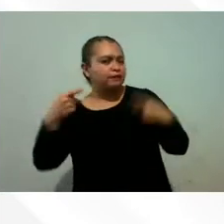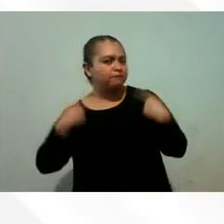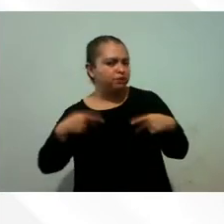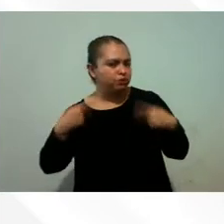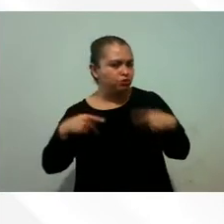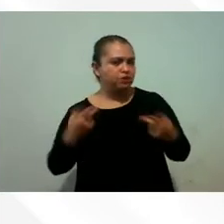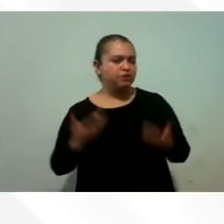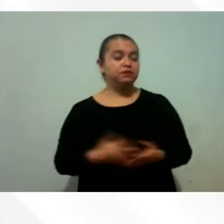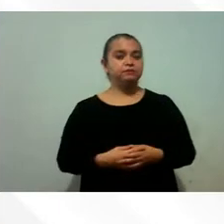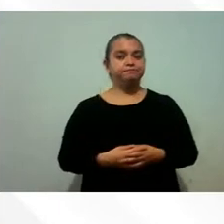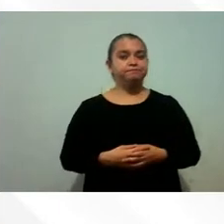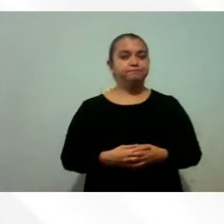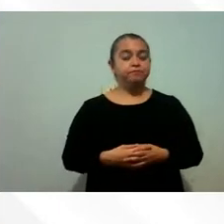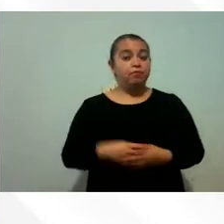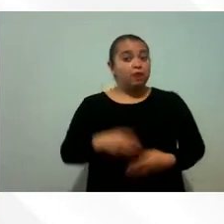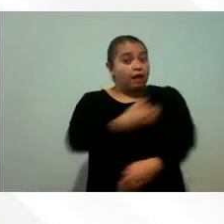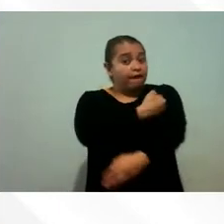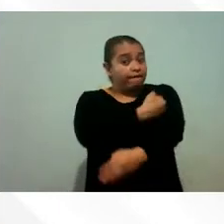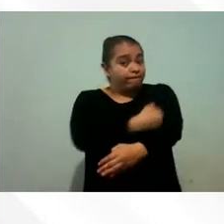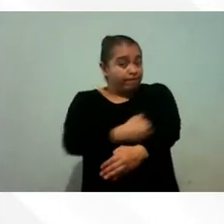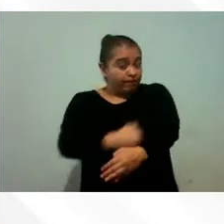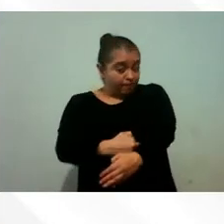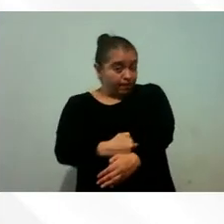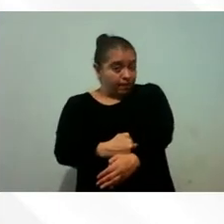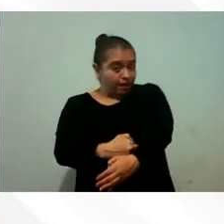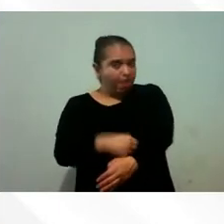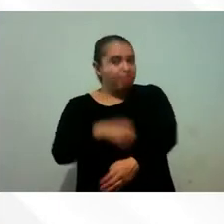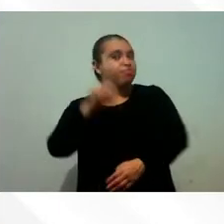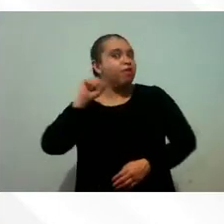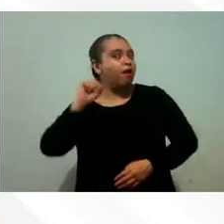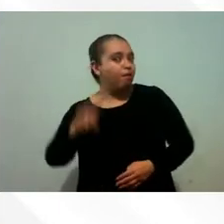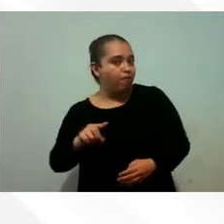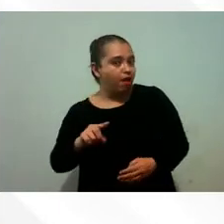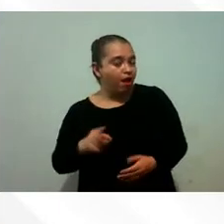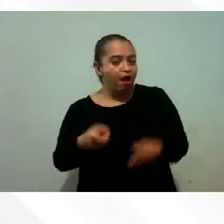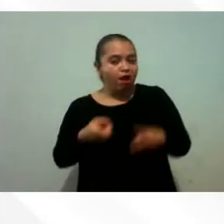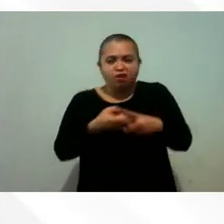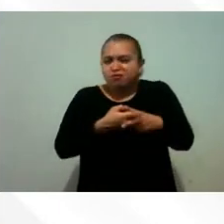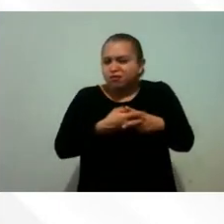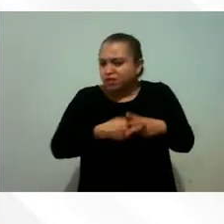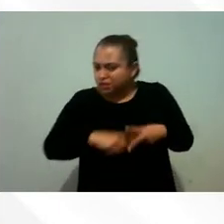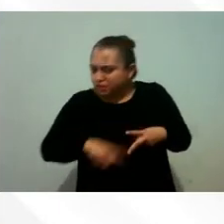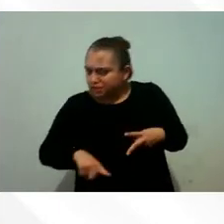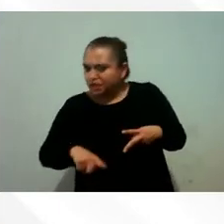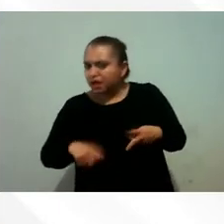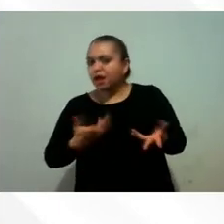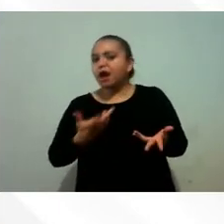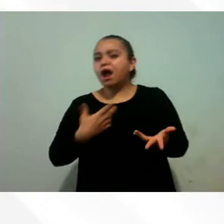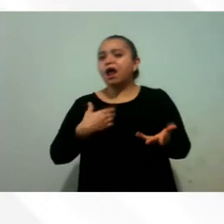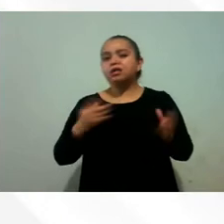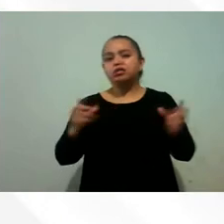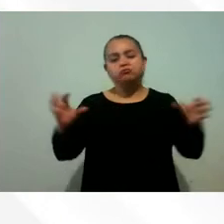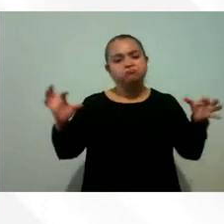En nuestra propia familia, hay que empezar por casa, también creo que vamos generando el bienestar y este vínculo afectivo.